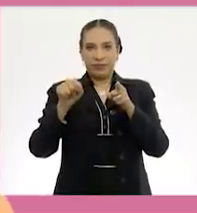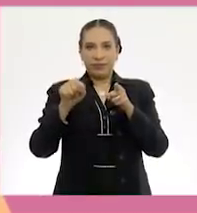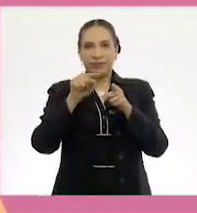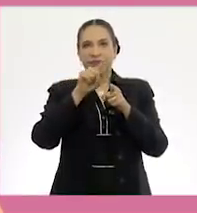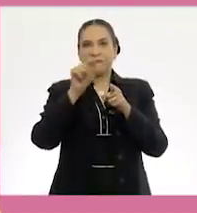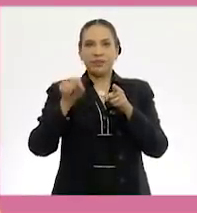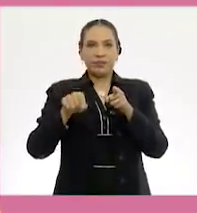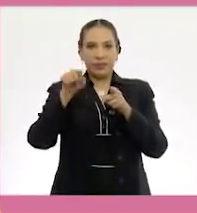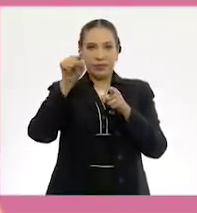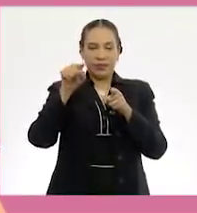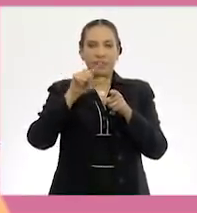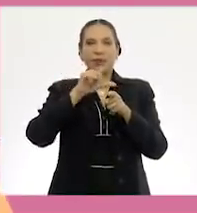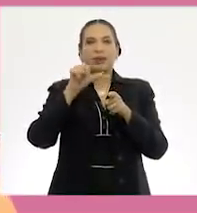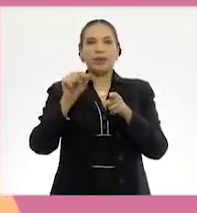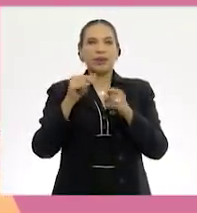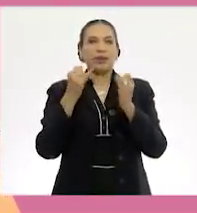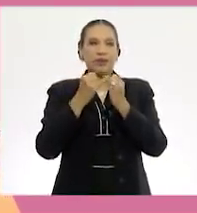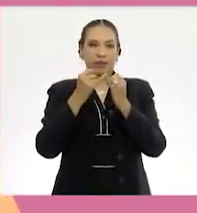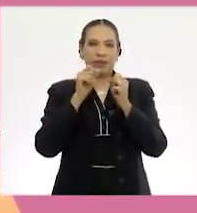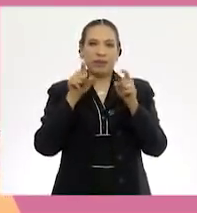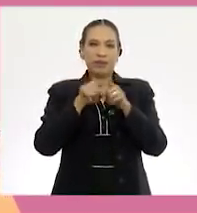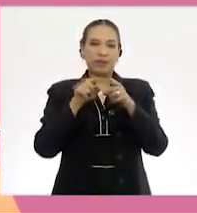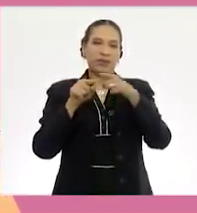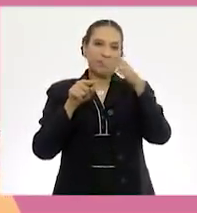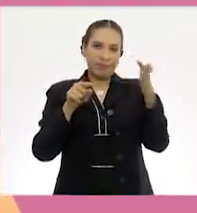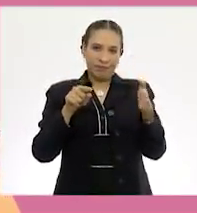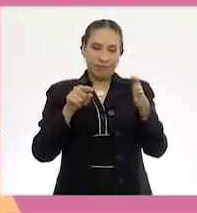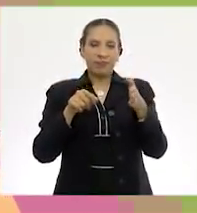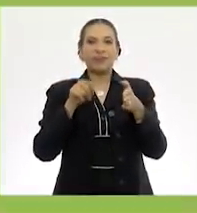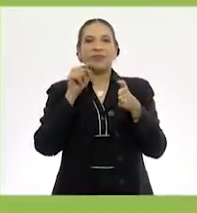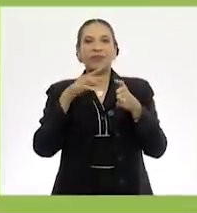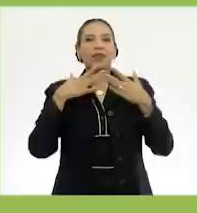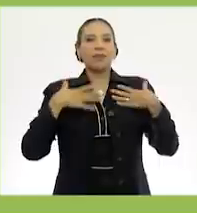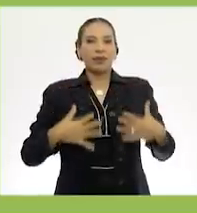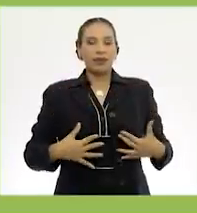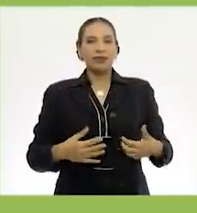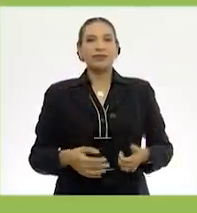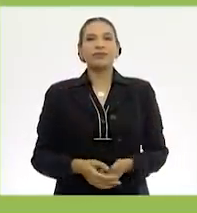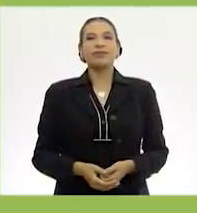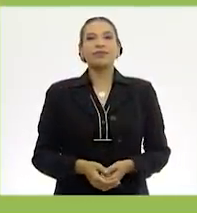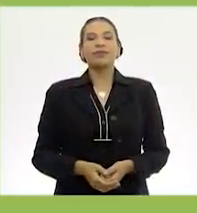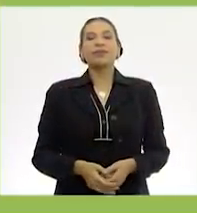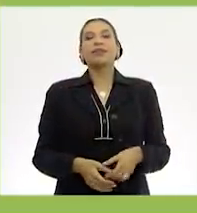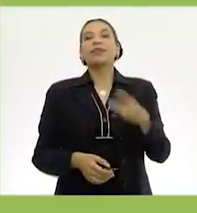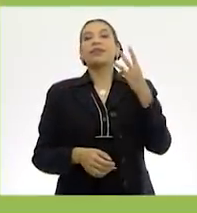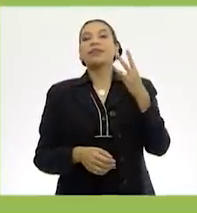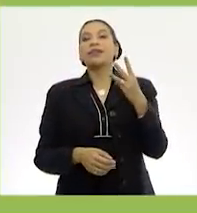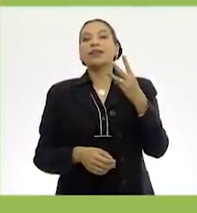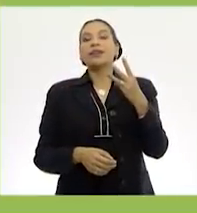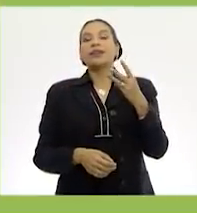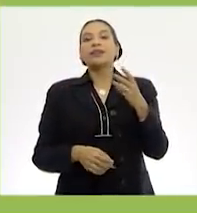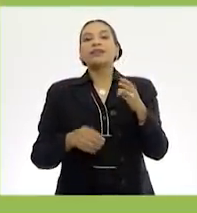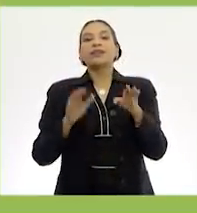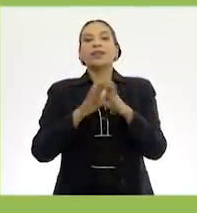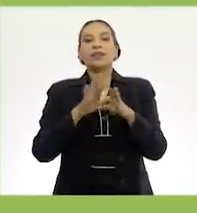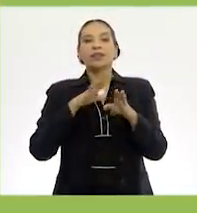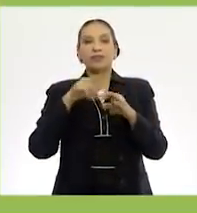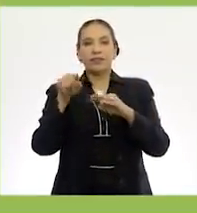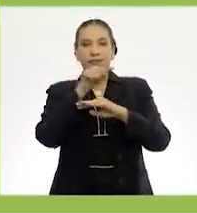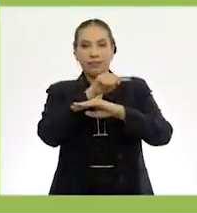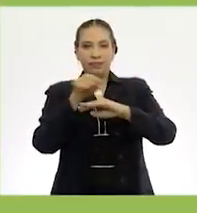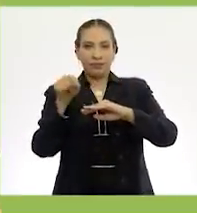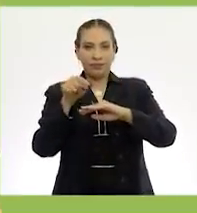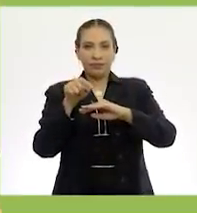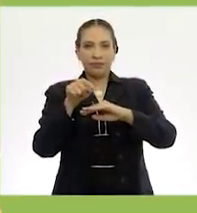arriba. Repite el paso anterior del otro lado de la playera. 3. Traza la línea